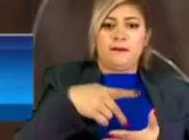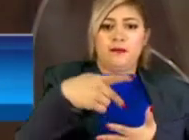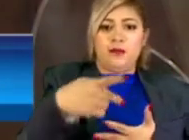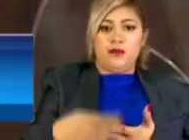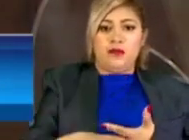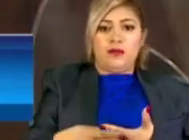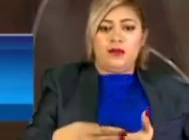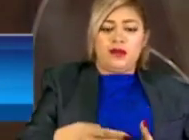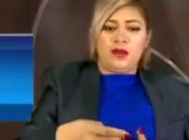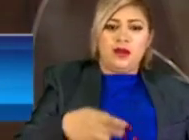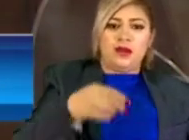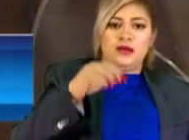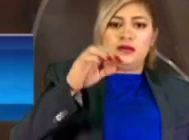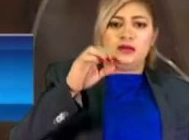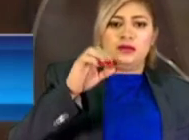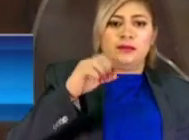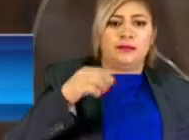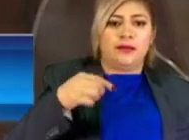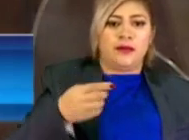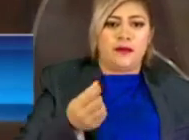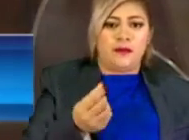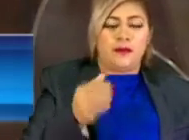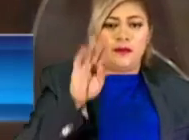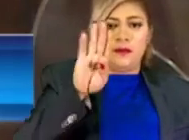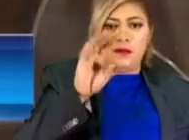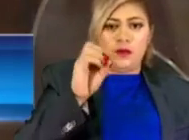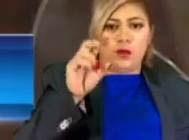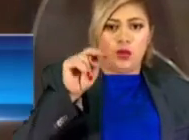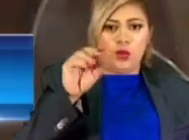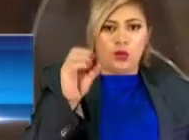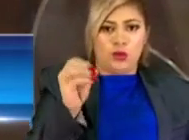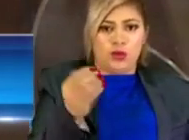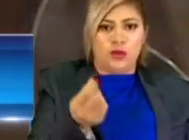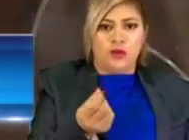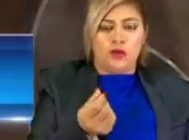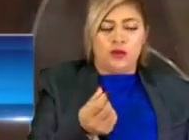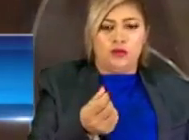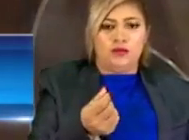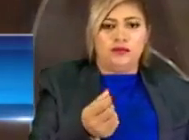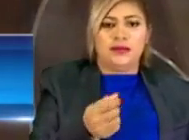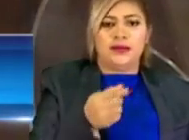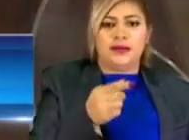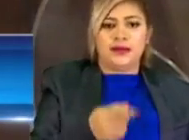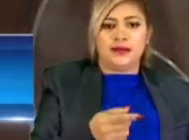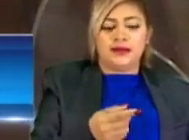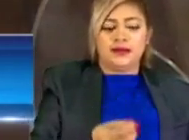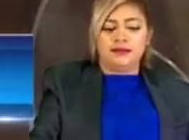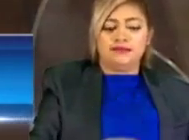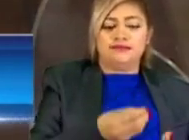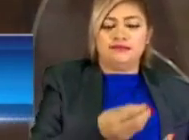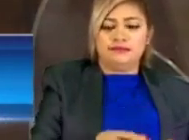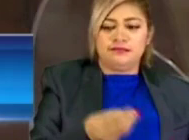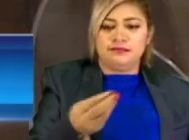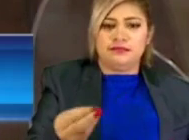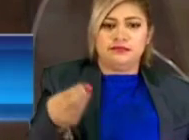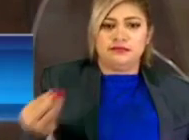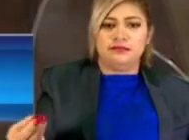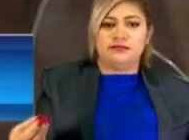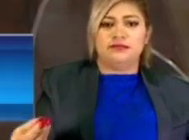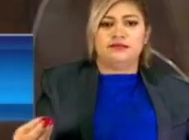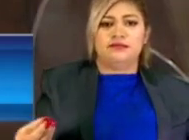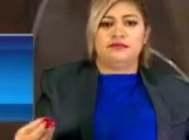Solidario. La ejecución de este programa ha recibido el reconocimiento de organismos